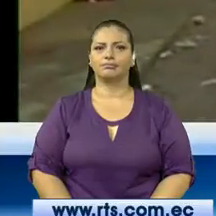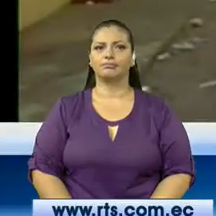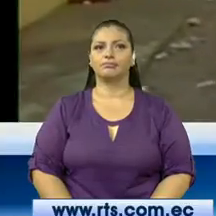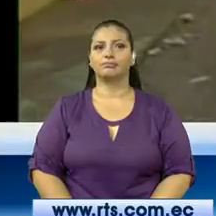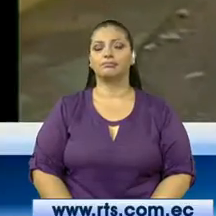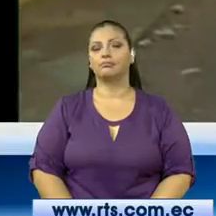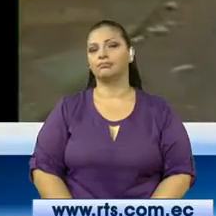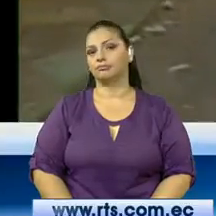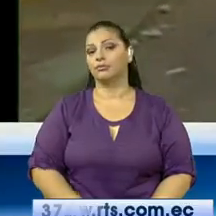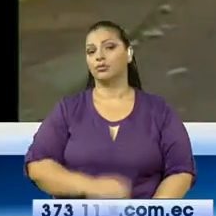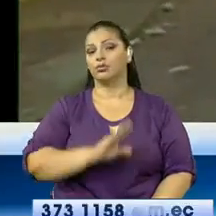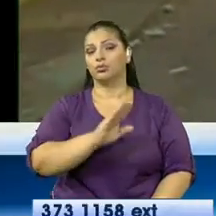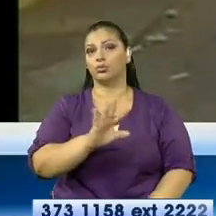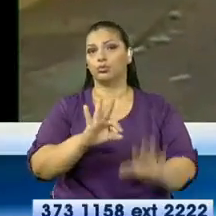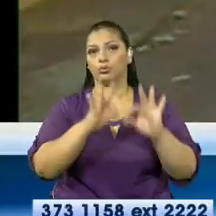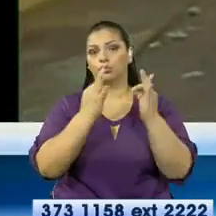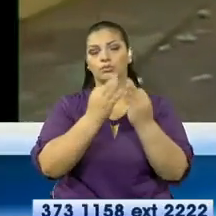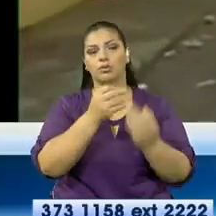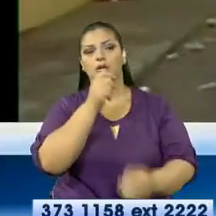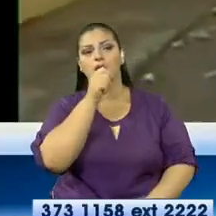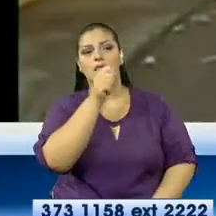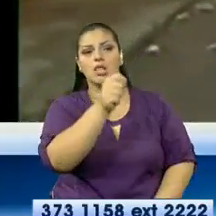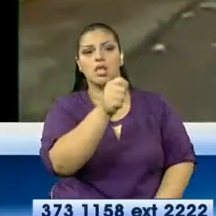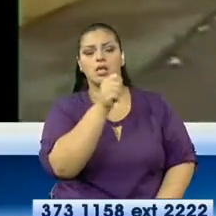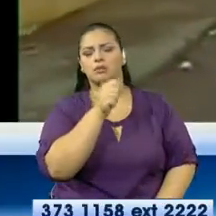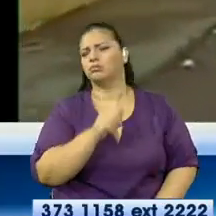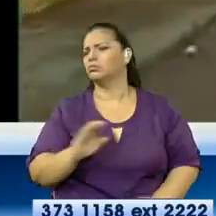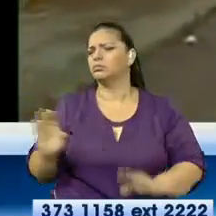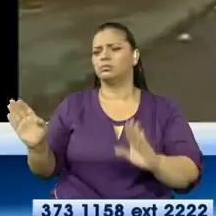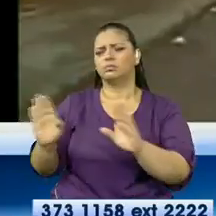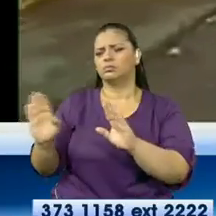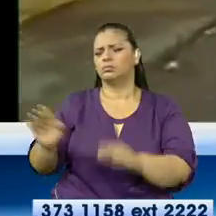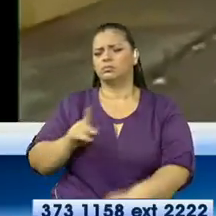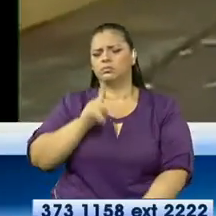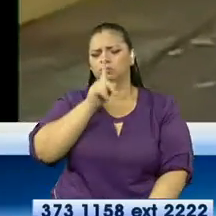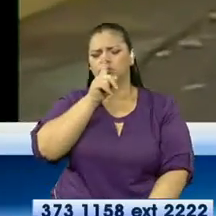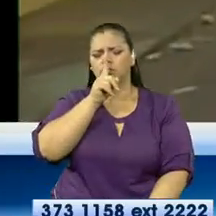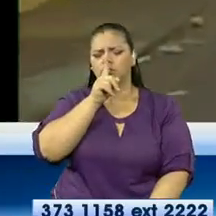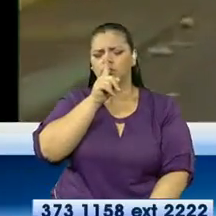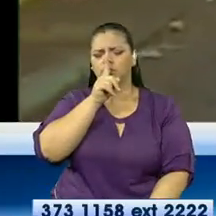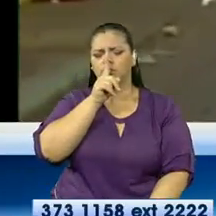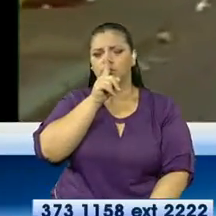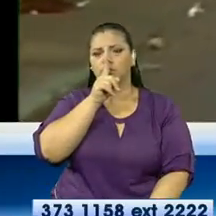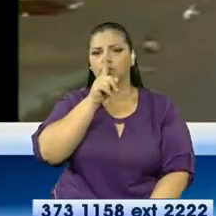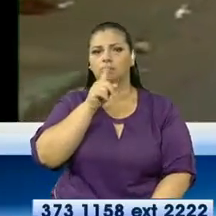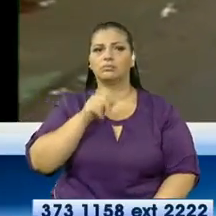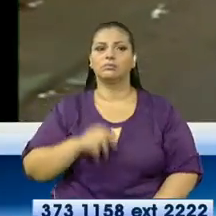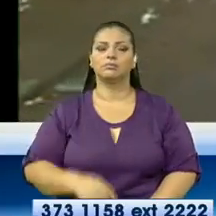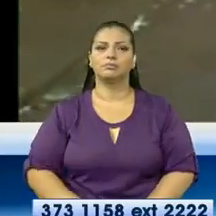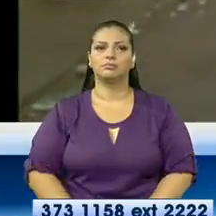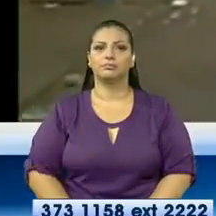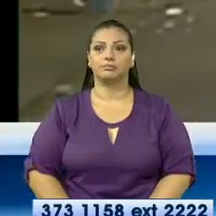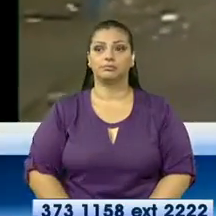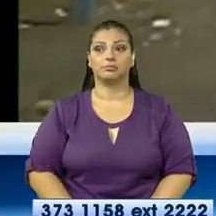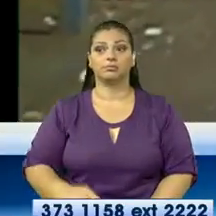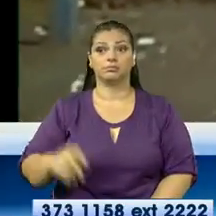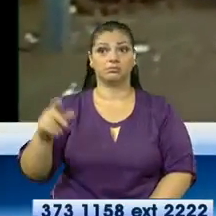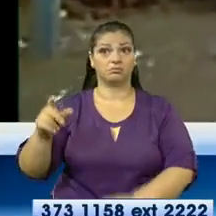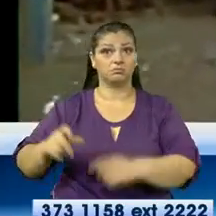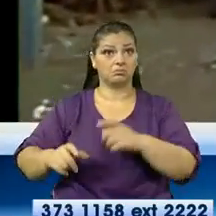comunicación, se acogen al derecho a silencio. Sin embargo, los moradores del sector manifiestan que la